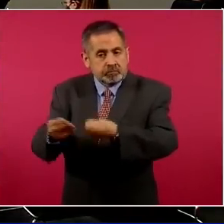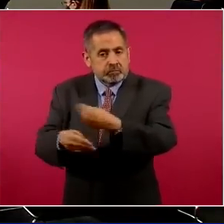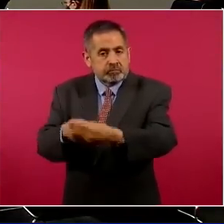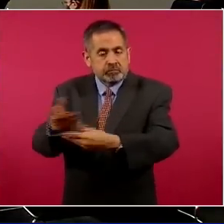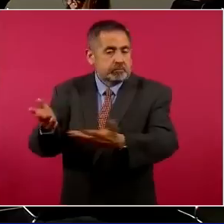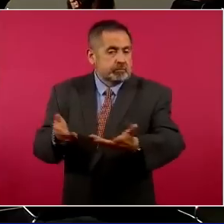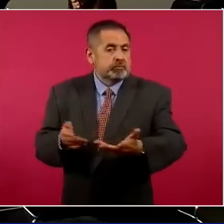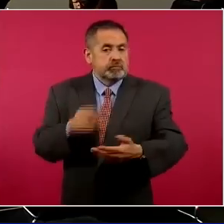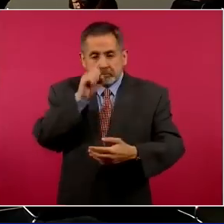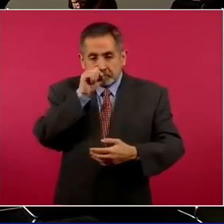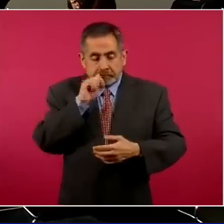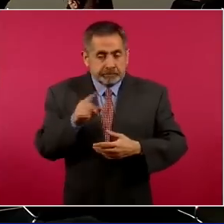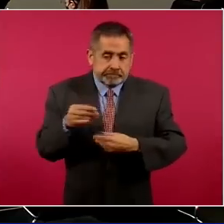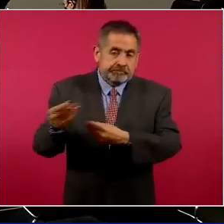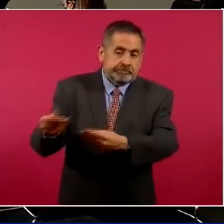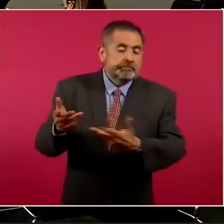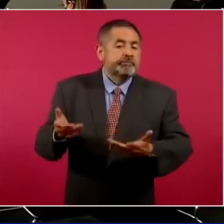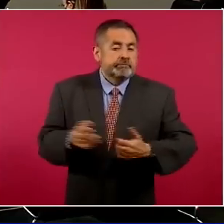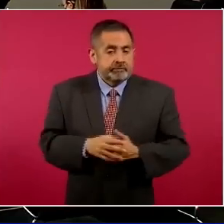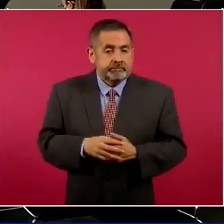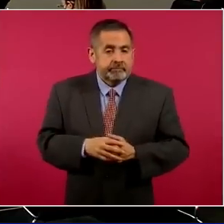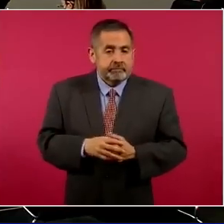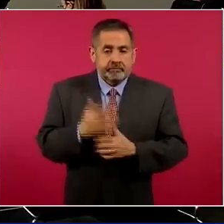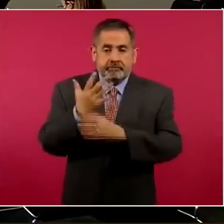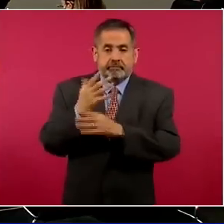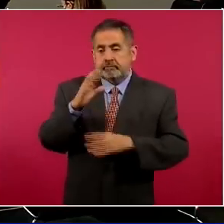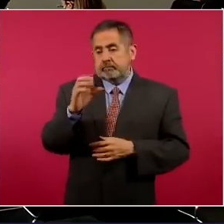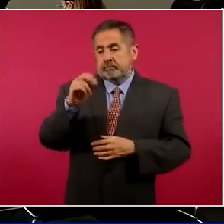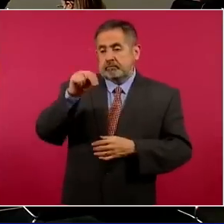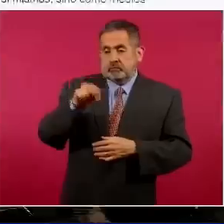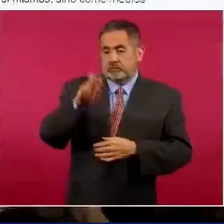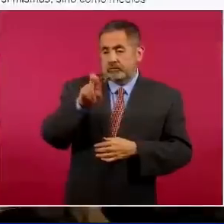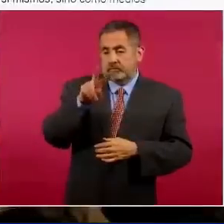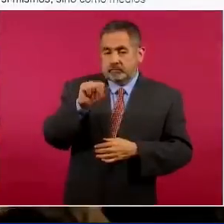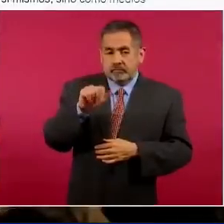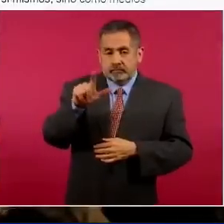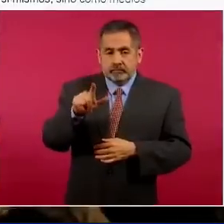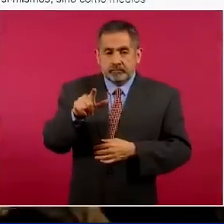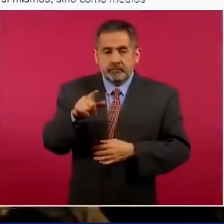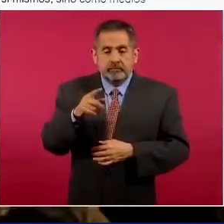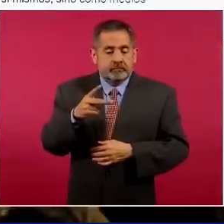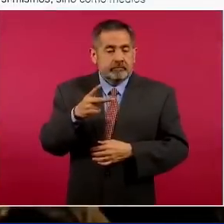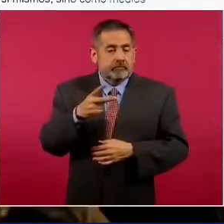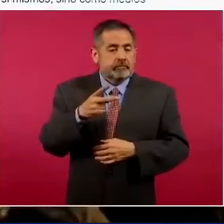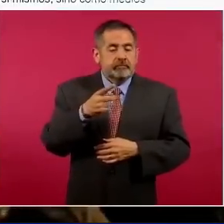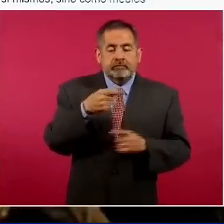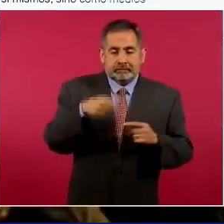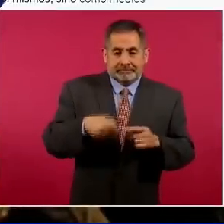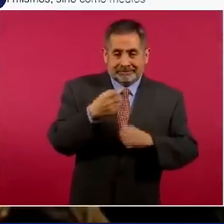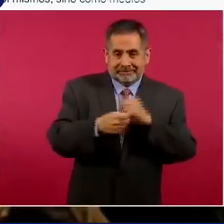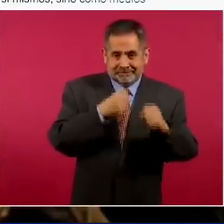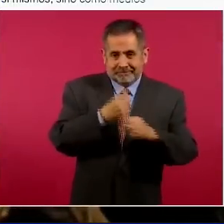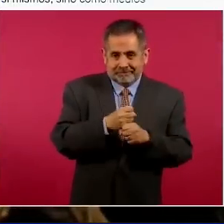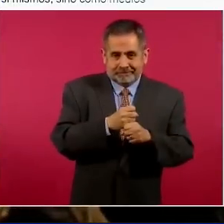Y también, según el Coneval, en el segundo trimestre de este